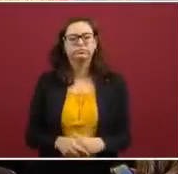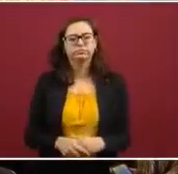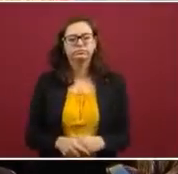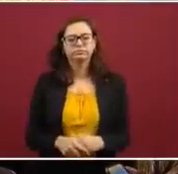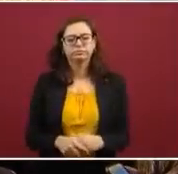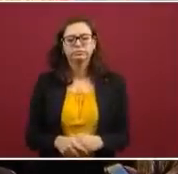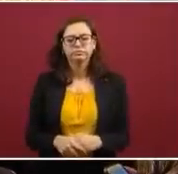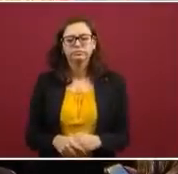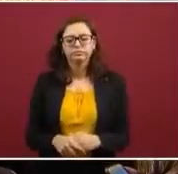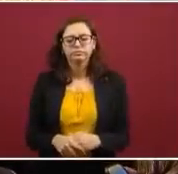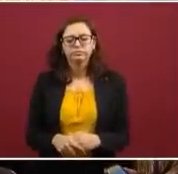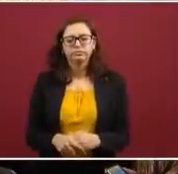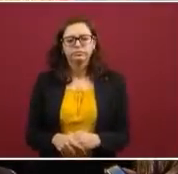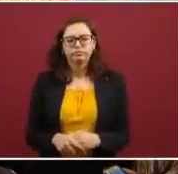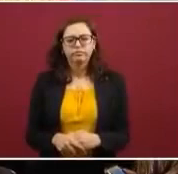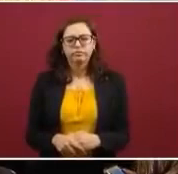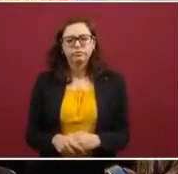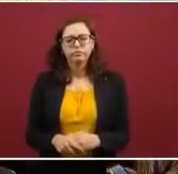no solo